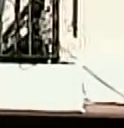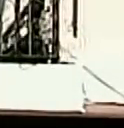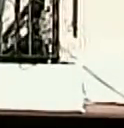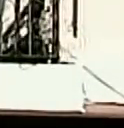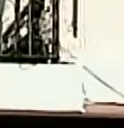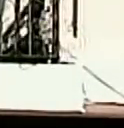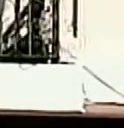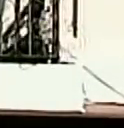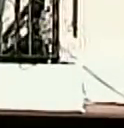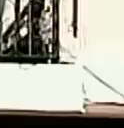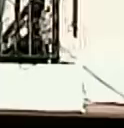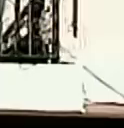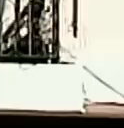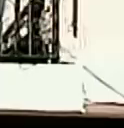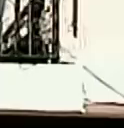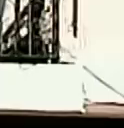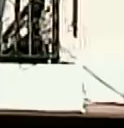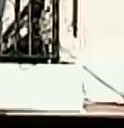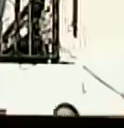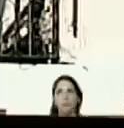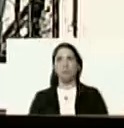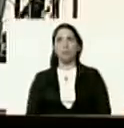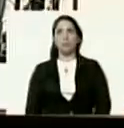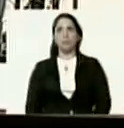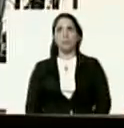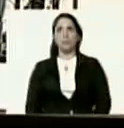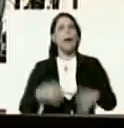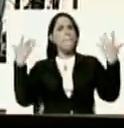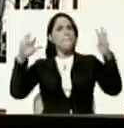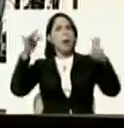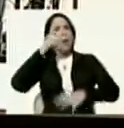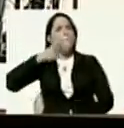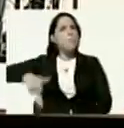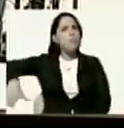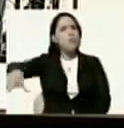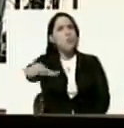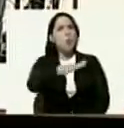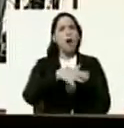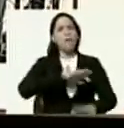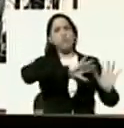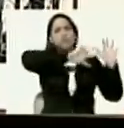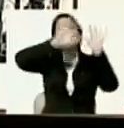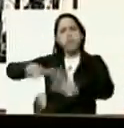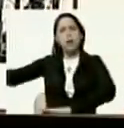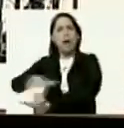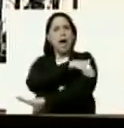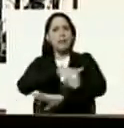marcha combatiente. Un aplauso al pueblo que está en las calles.